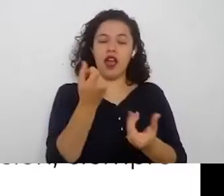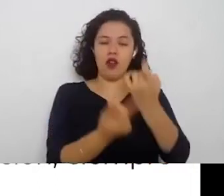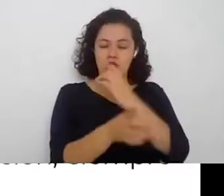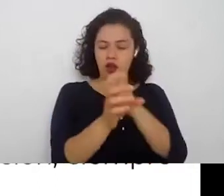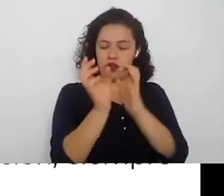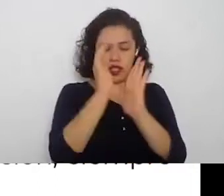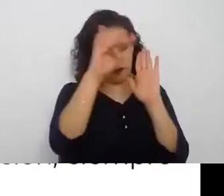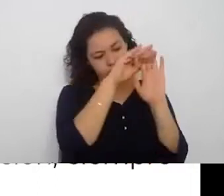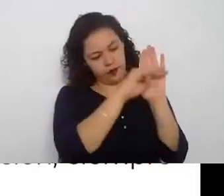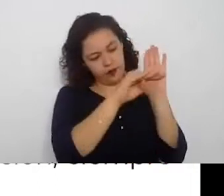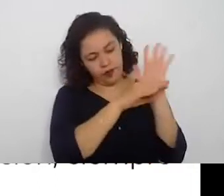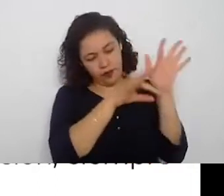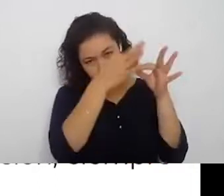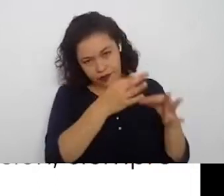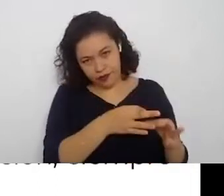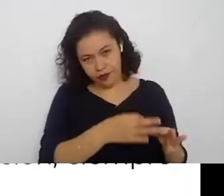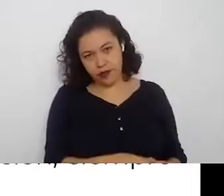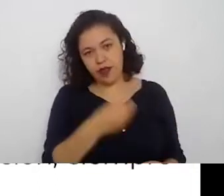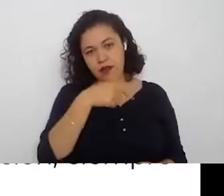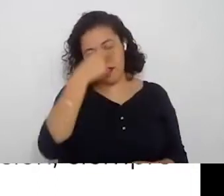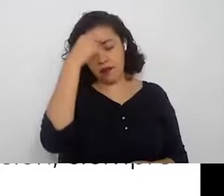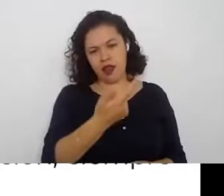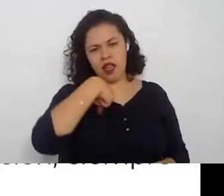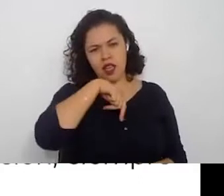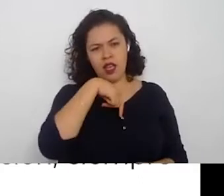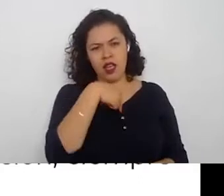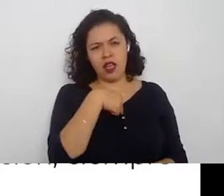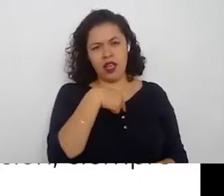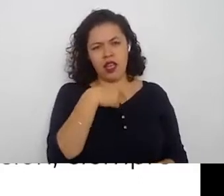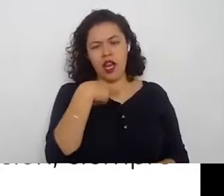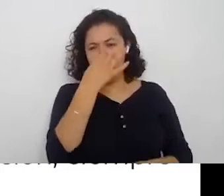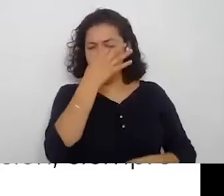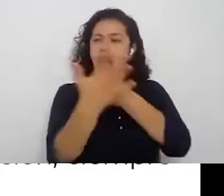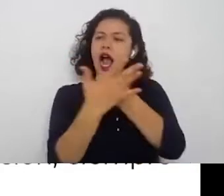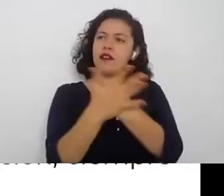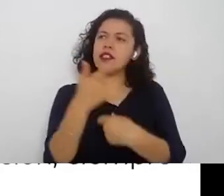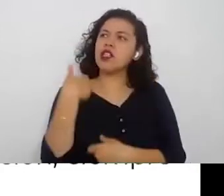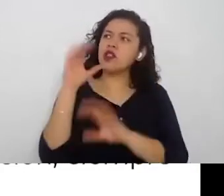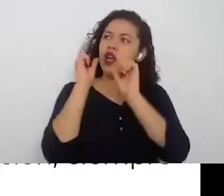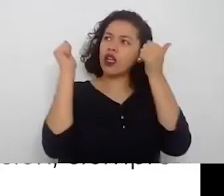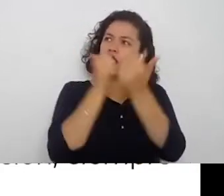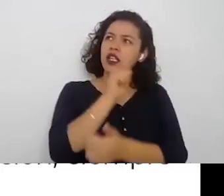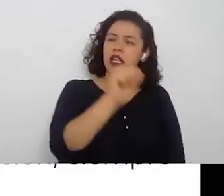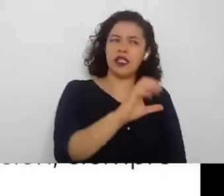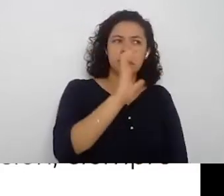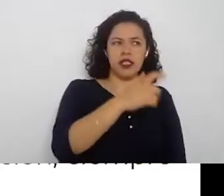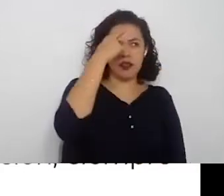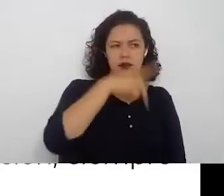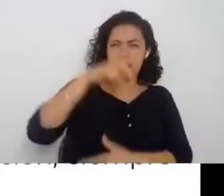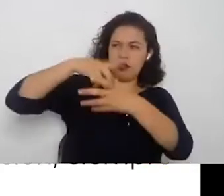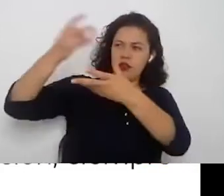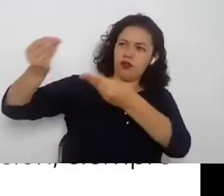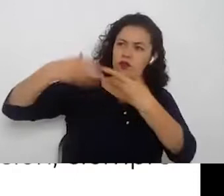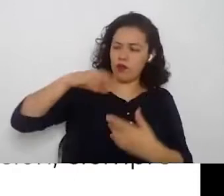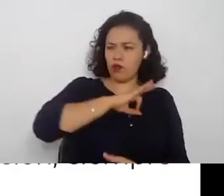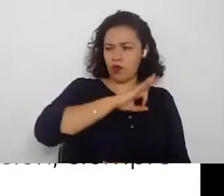que cumplir, ¿verdad? Para poder identificar que sigue siendo una asociación civil con el estatus de donataria. Entonces,